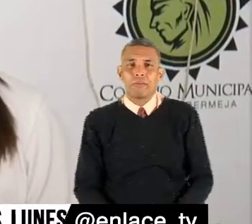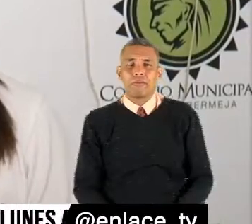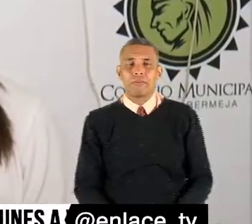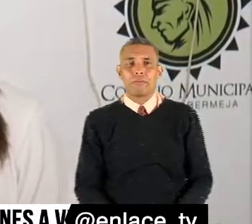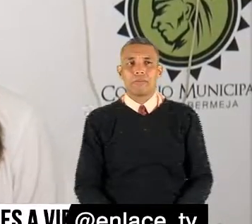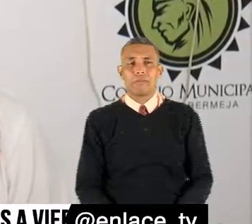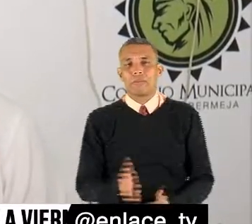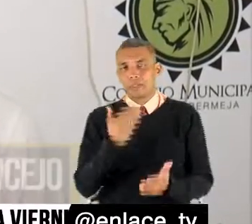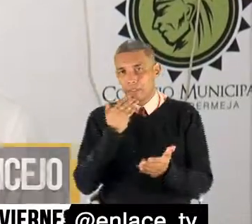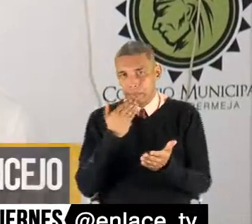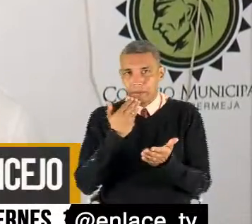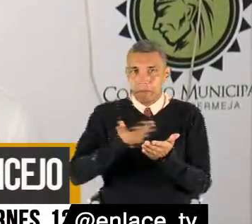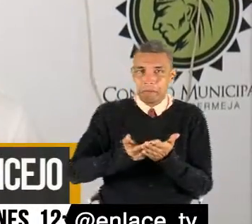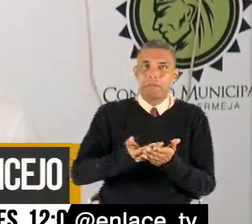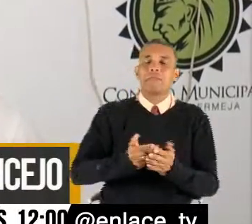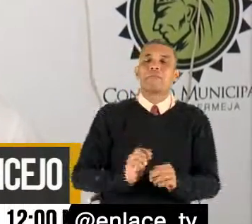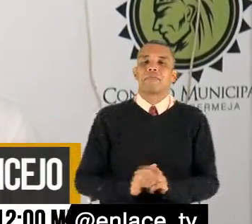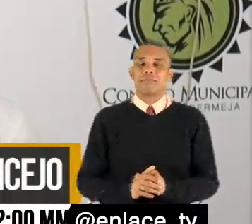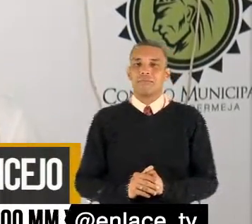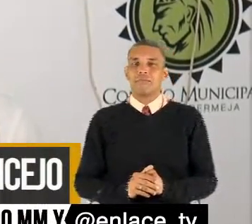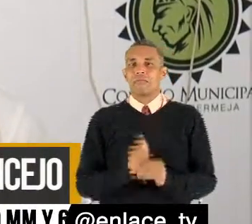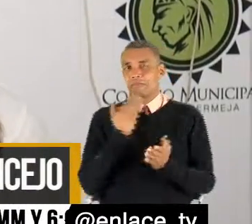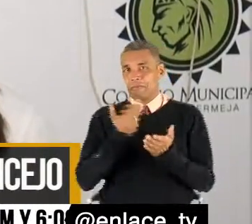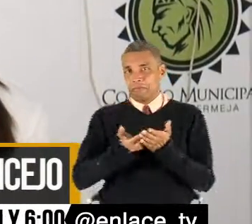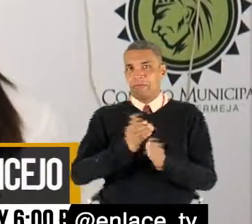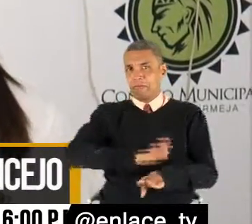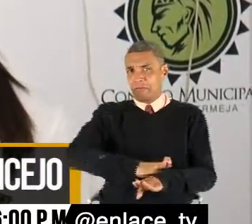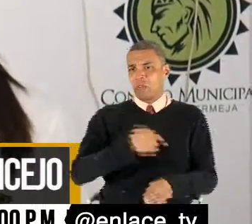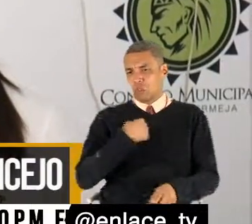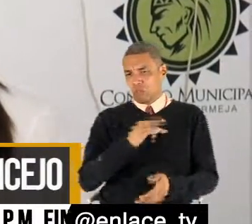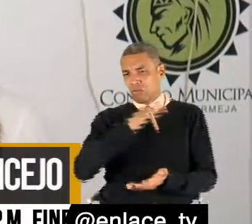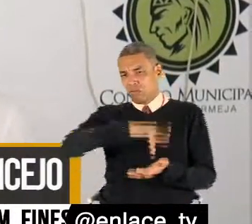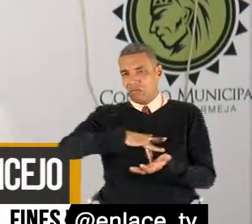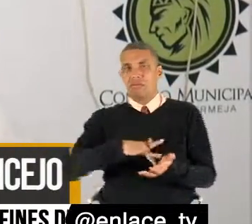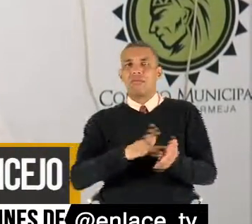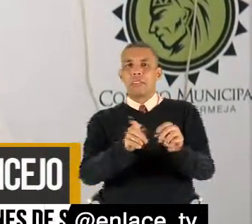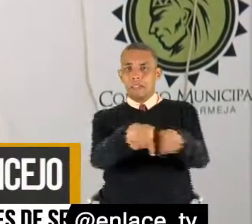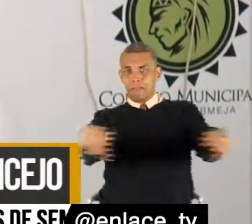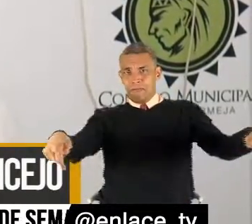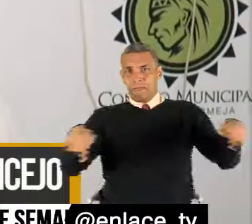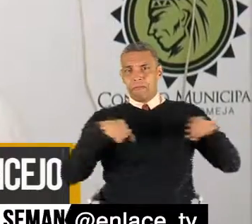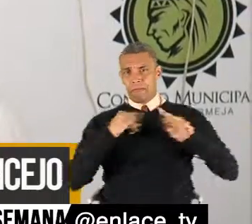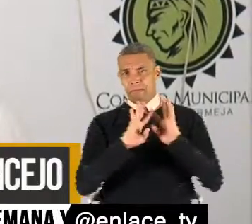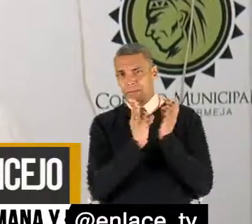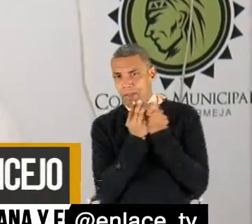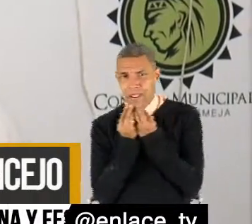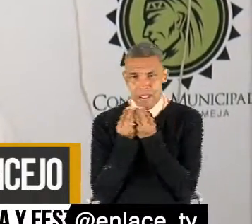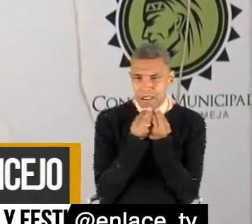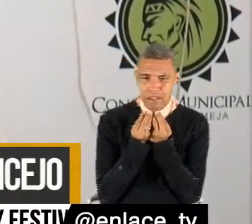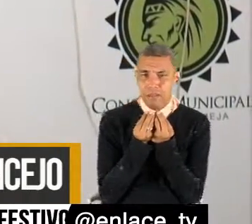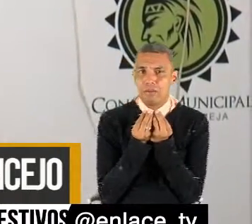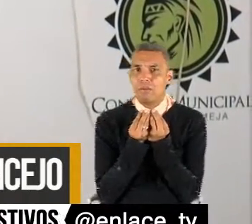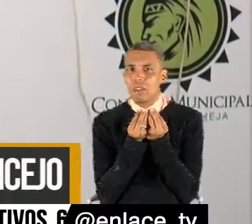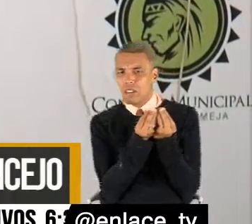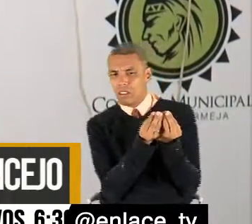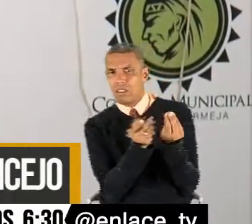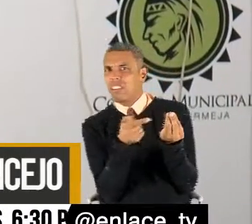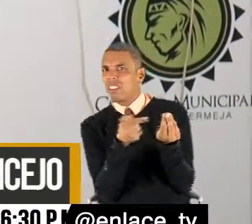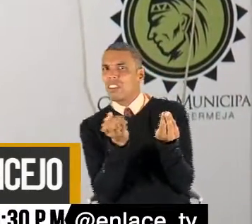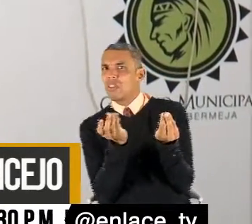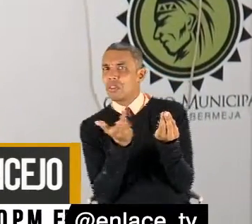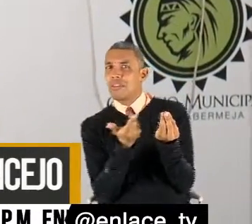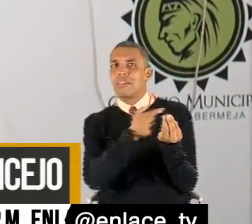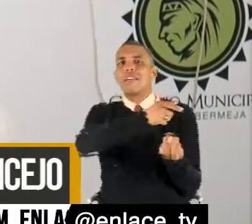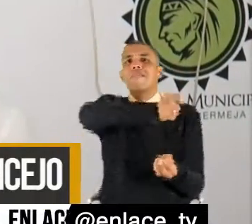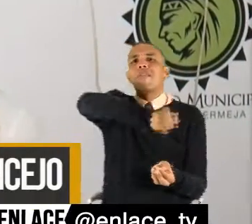Gracias, compañeros en estudio, así es, muy buenas tardes. En la Corporación Edilicia, con la presencia de los 17 corporados, van finalizando las sesiones